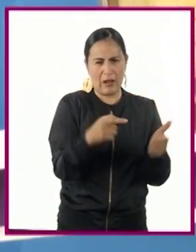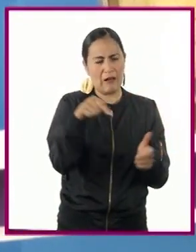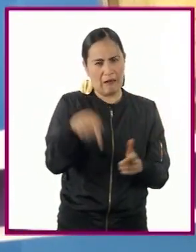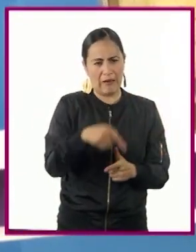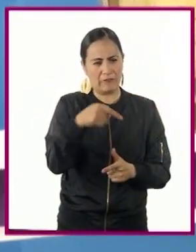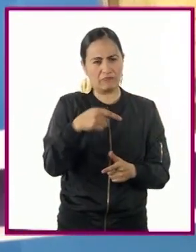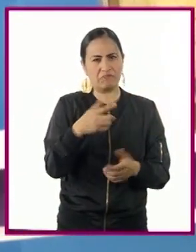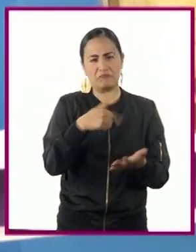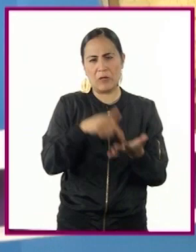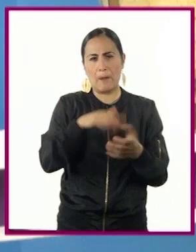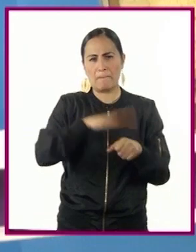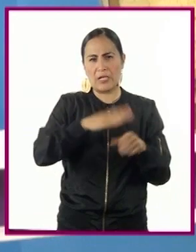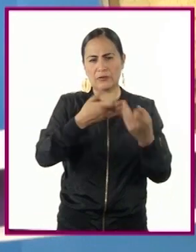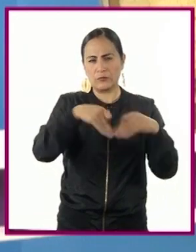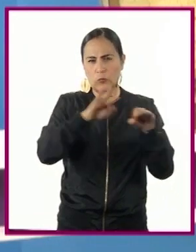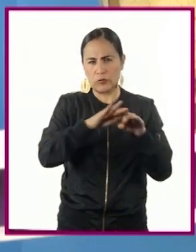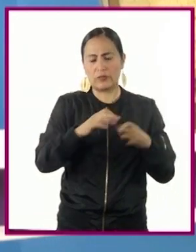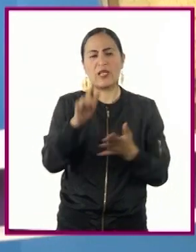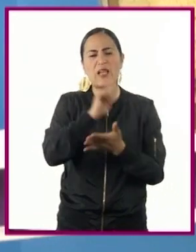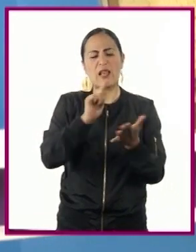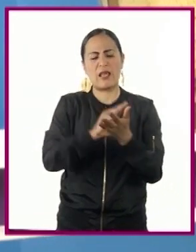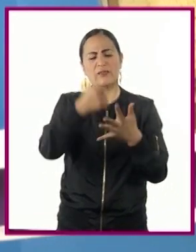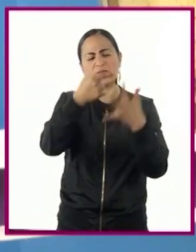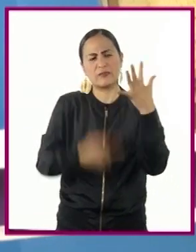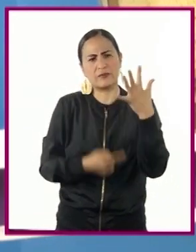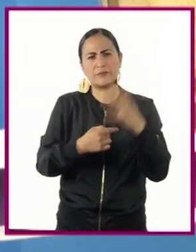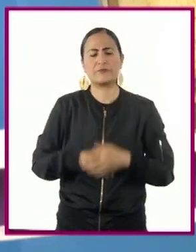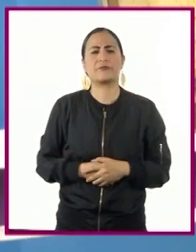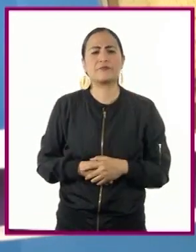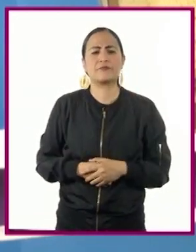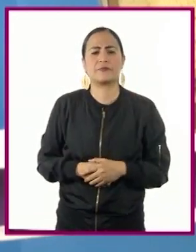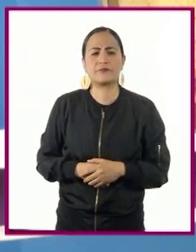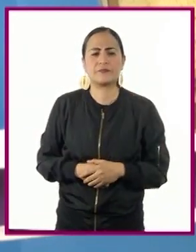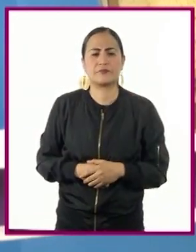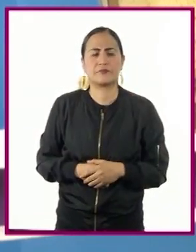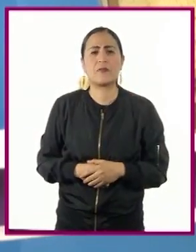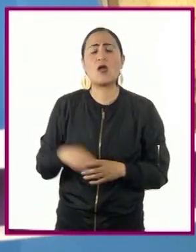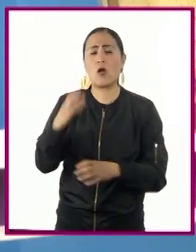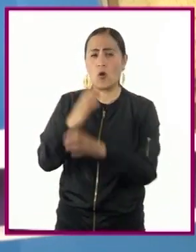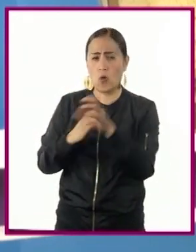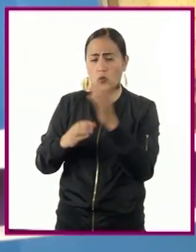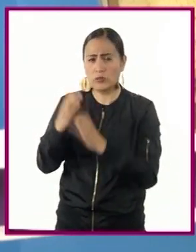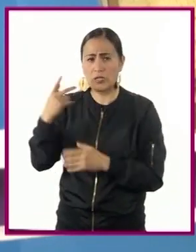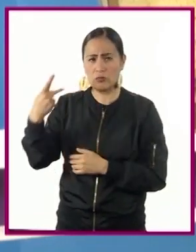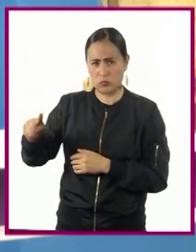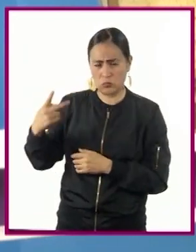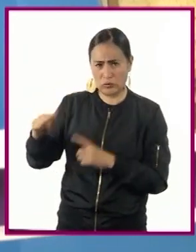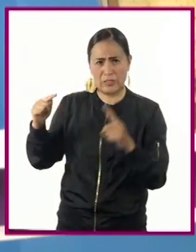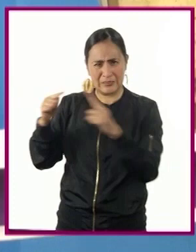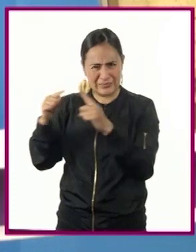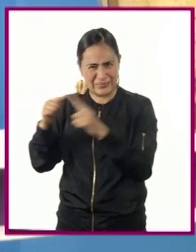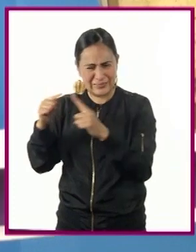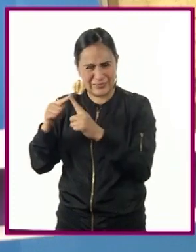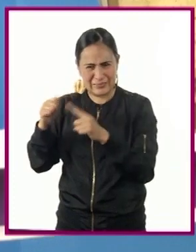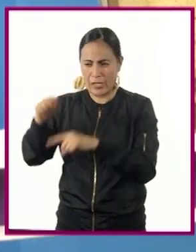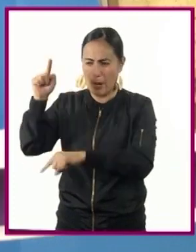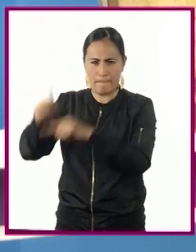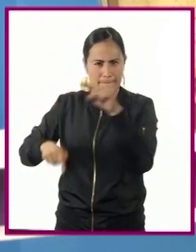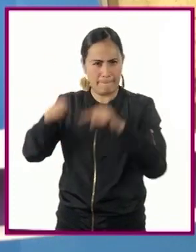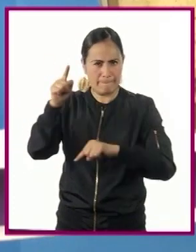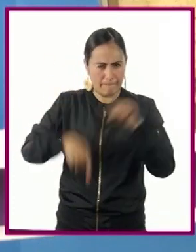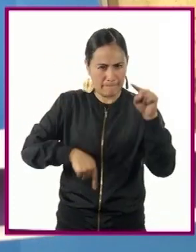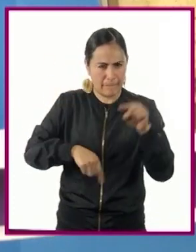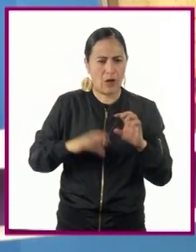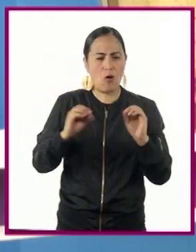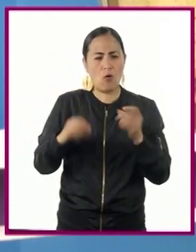leyes fueron las siguientes: Ley sobre nacionalización de los bienes eclesiásticos del clero secular y regular, o